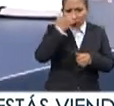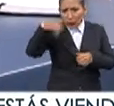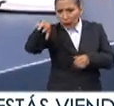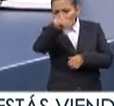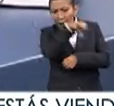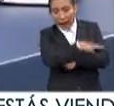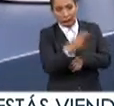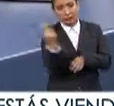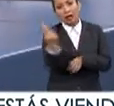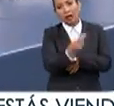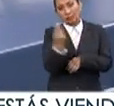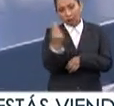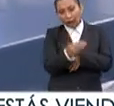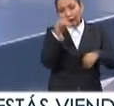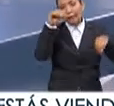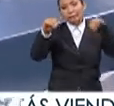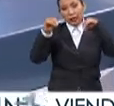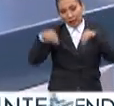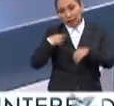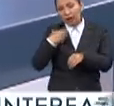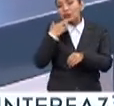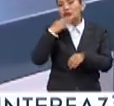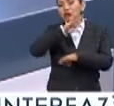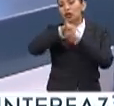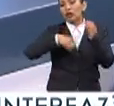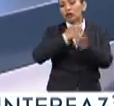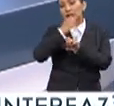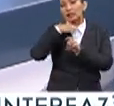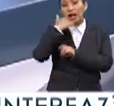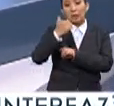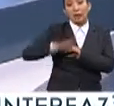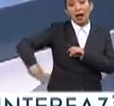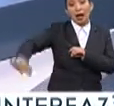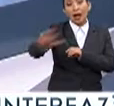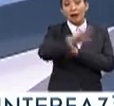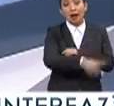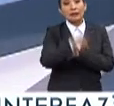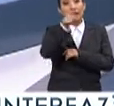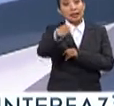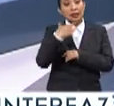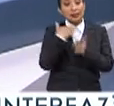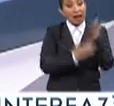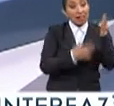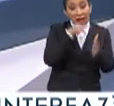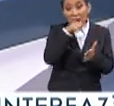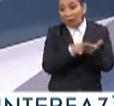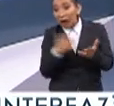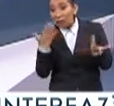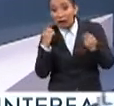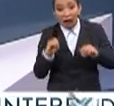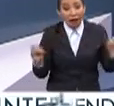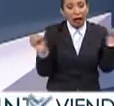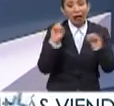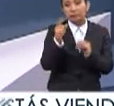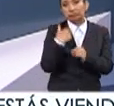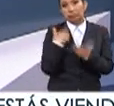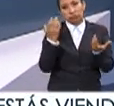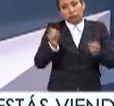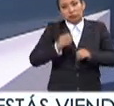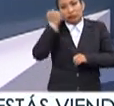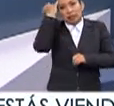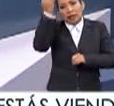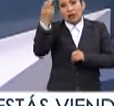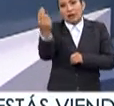muy necesaria y además se tiene que aplicar en todos los estados alemanes y con este déficit de lugares que tienen simplemente